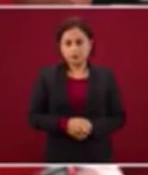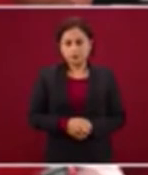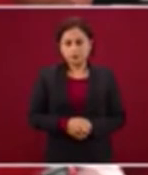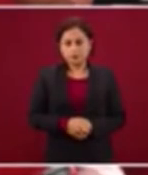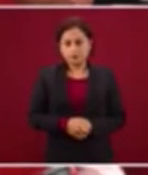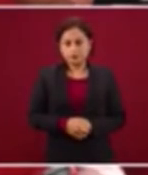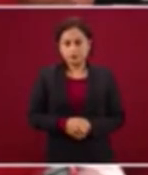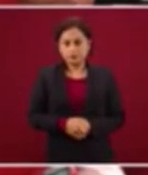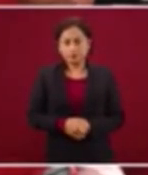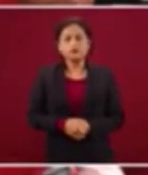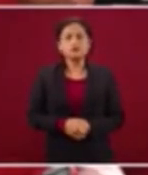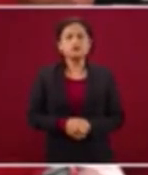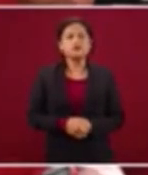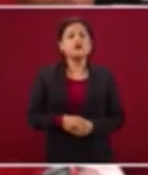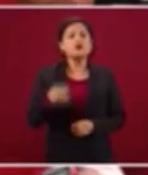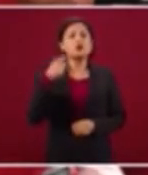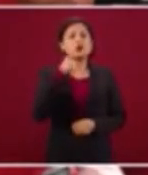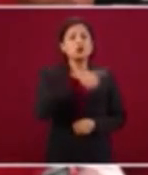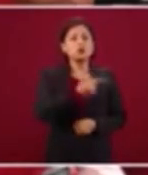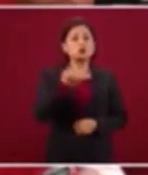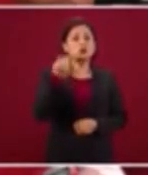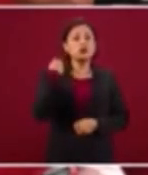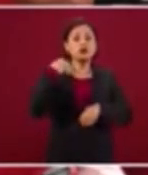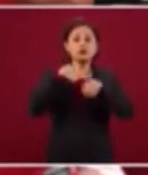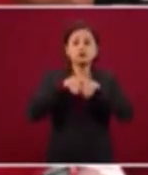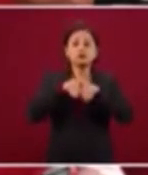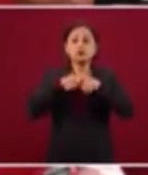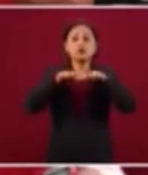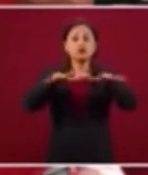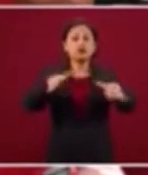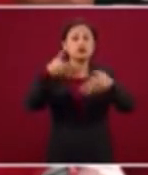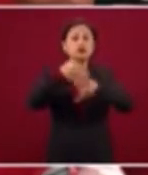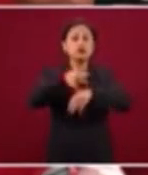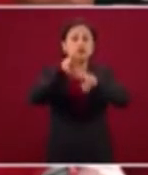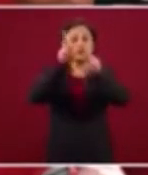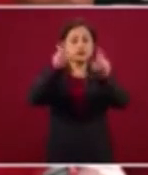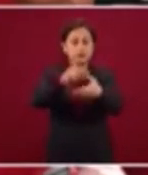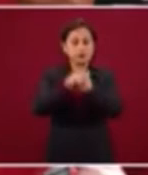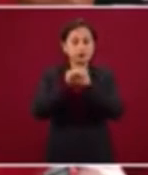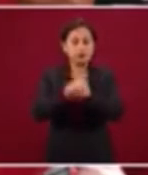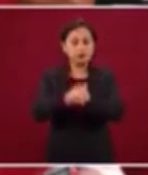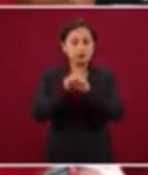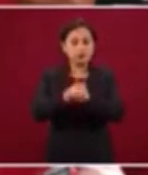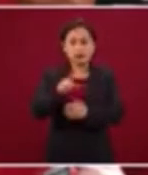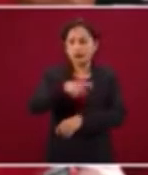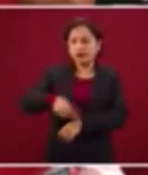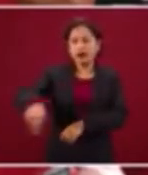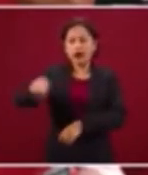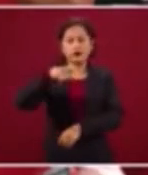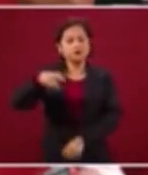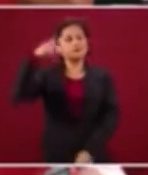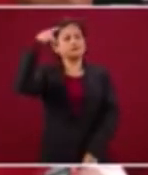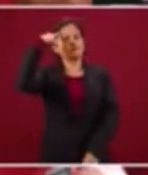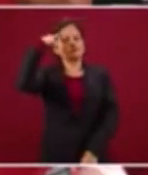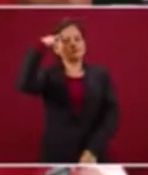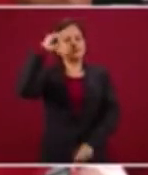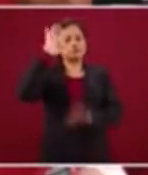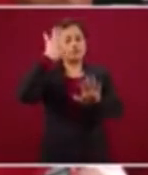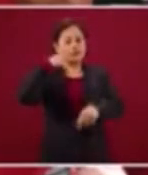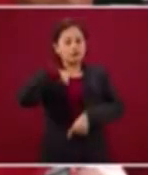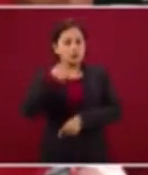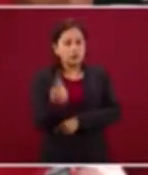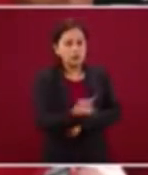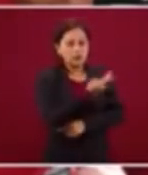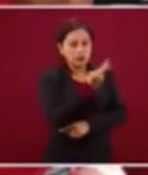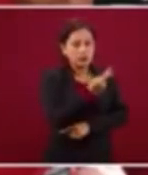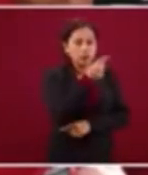usted, del anuncio de usted, es la rifa? ¿Cuánto tiempo usted tendría para definir si la